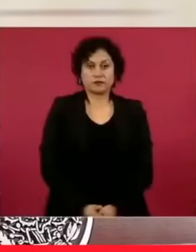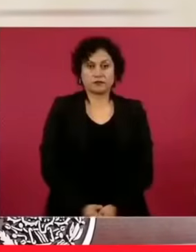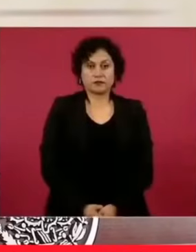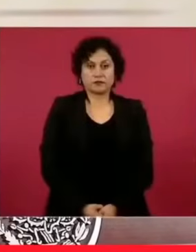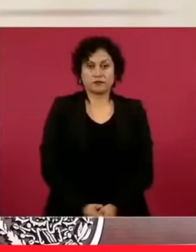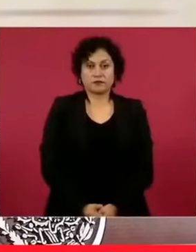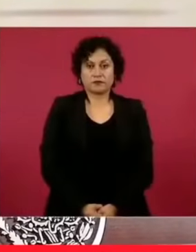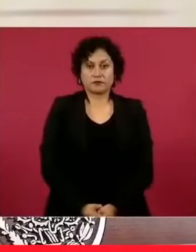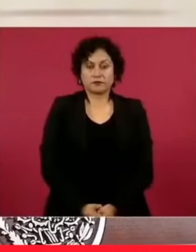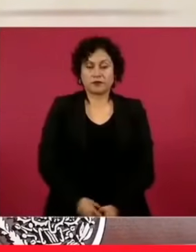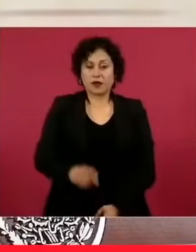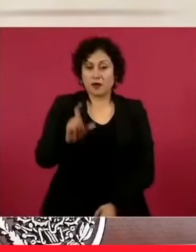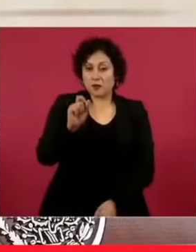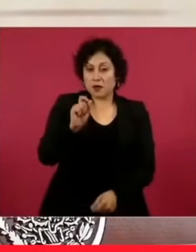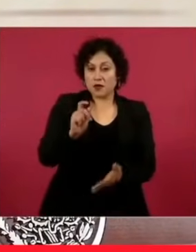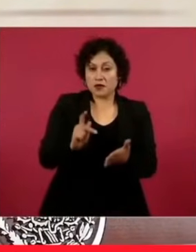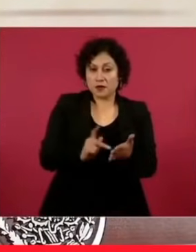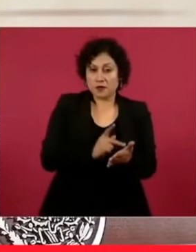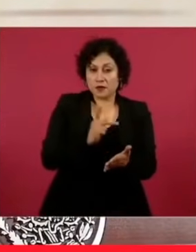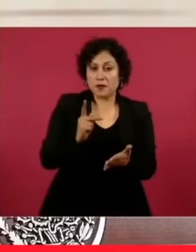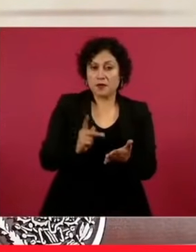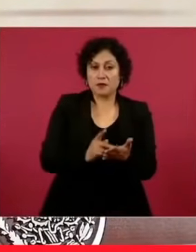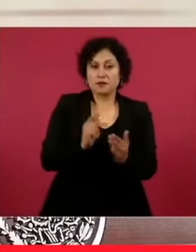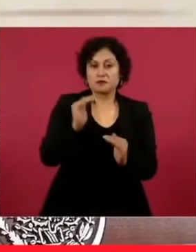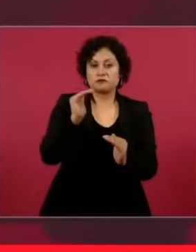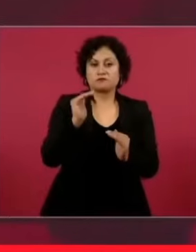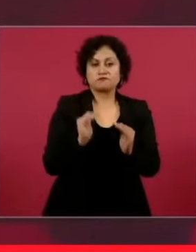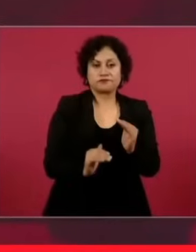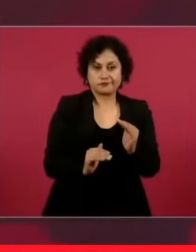menos reducción